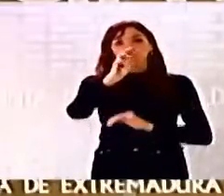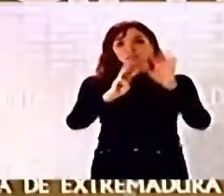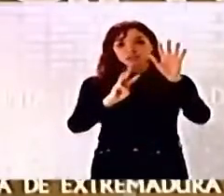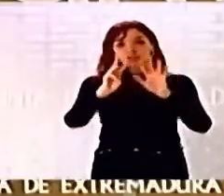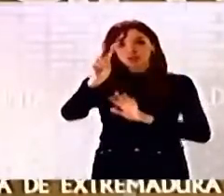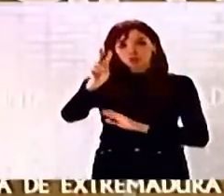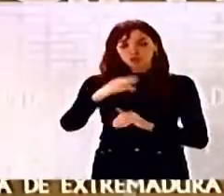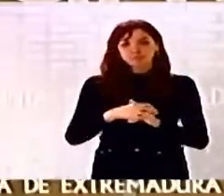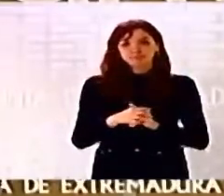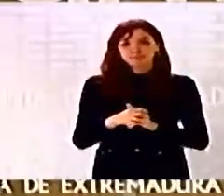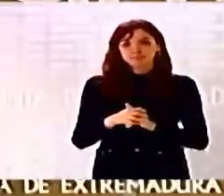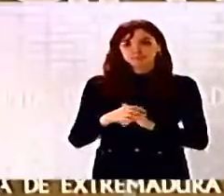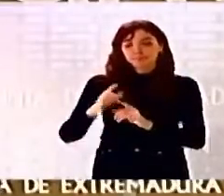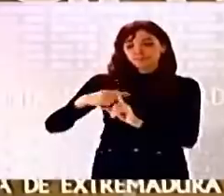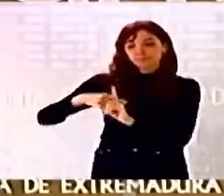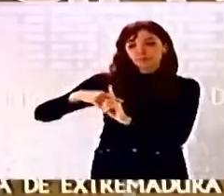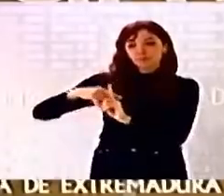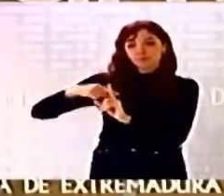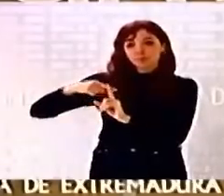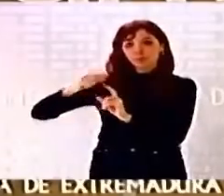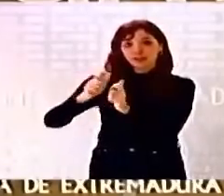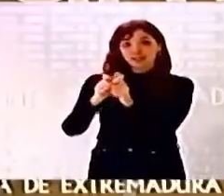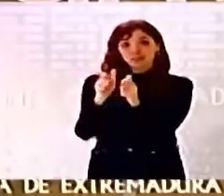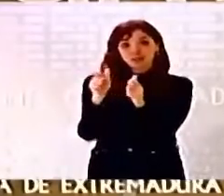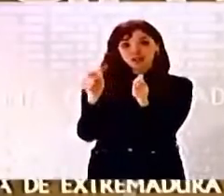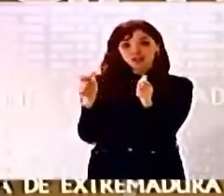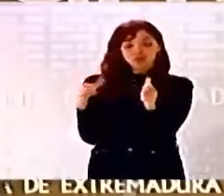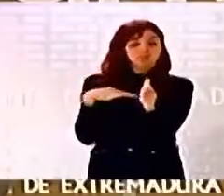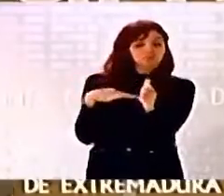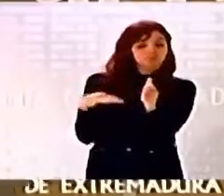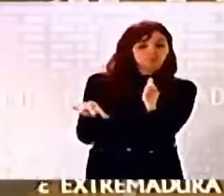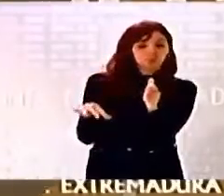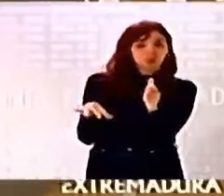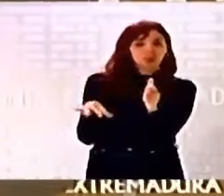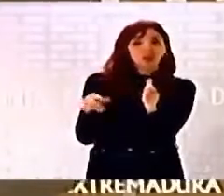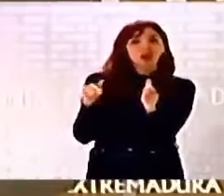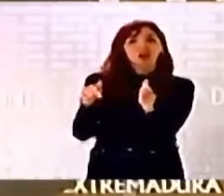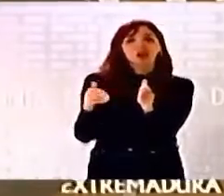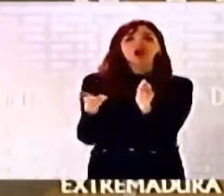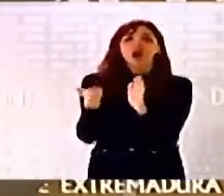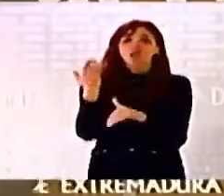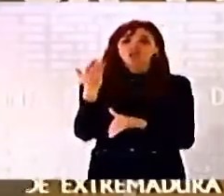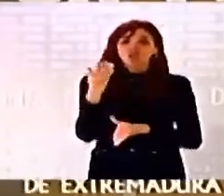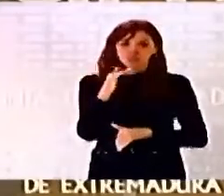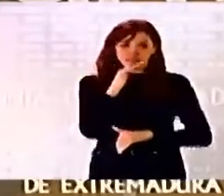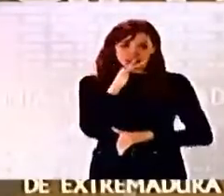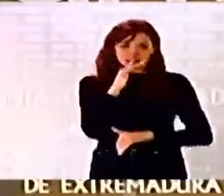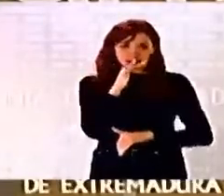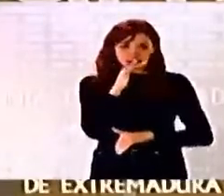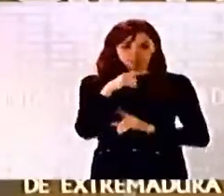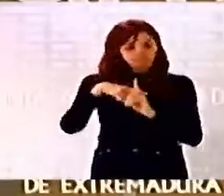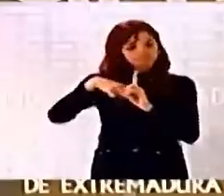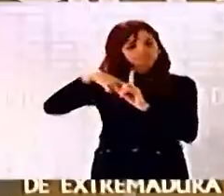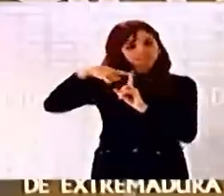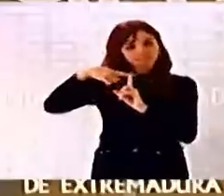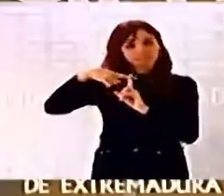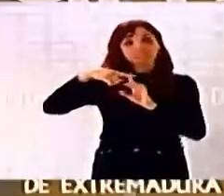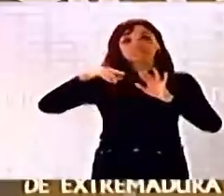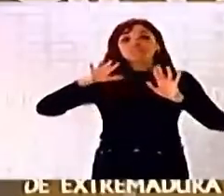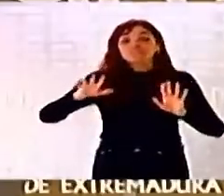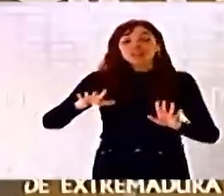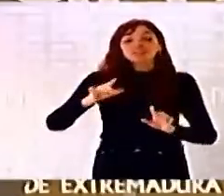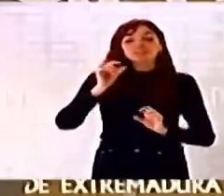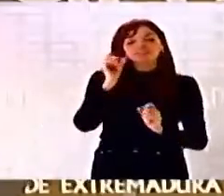Y el índice de crecimiento potencial sigue estando alto, pero con una